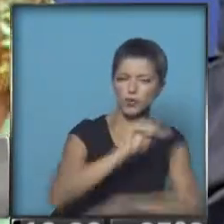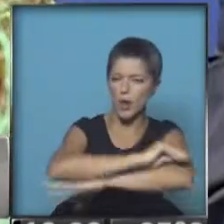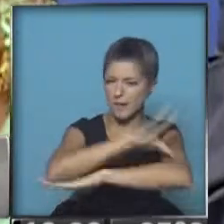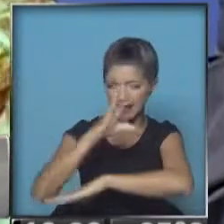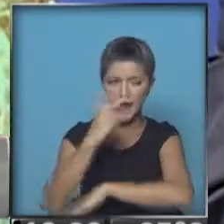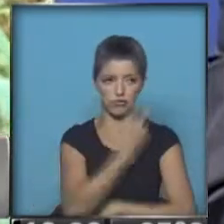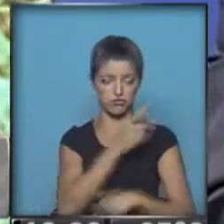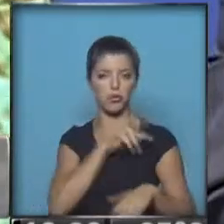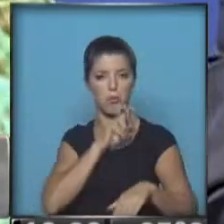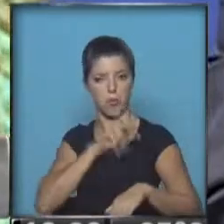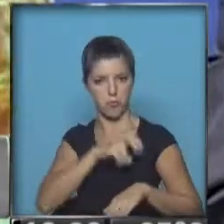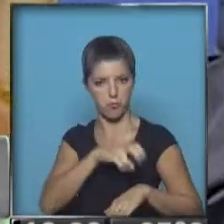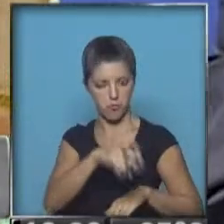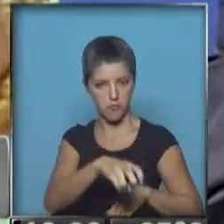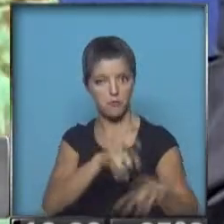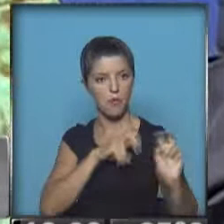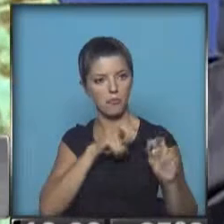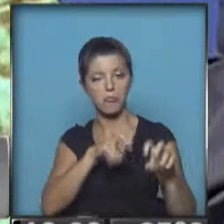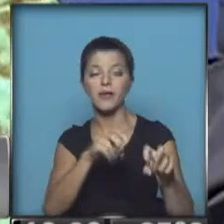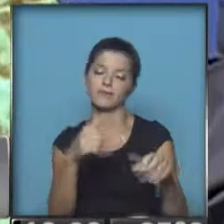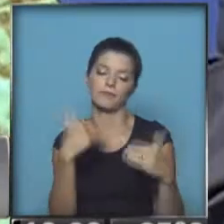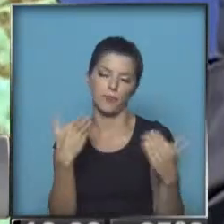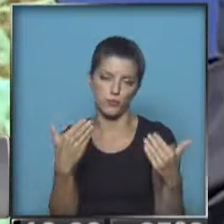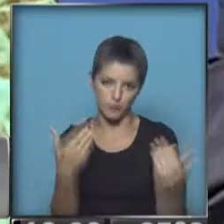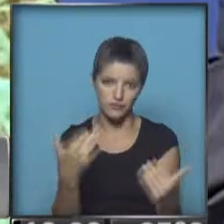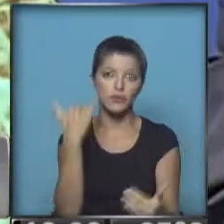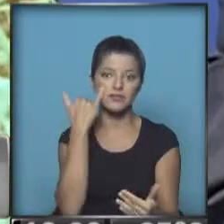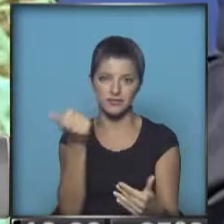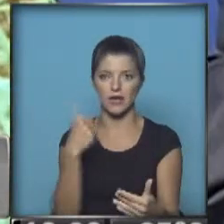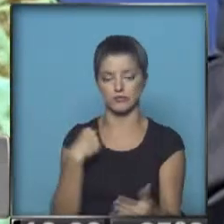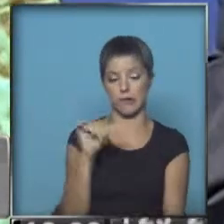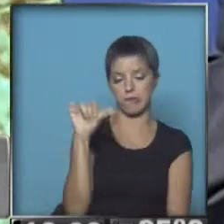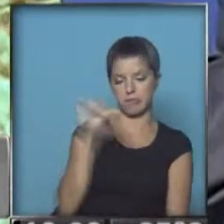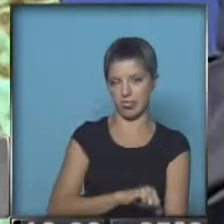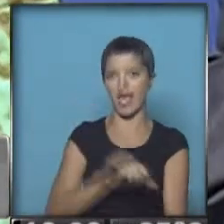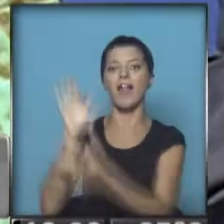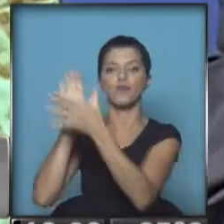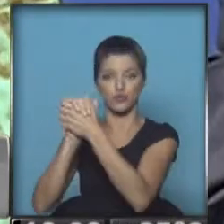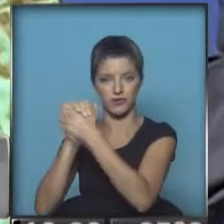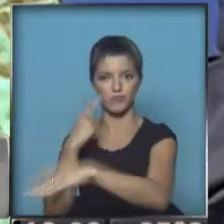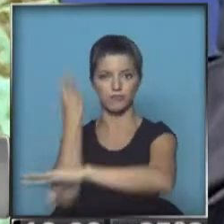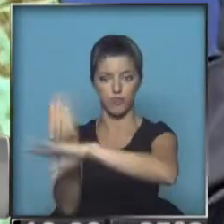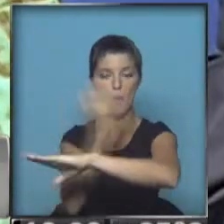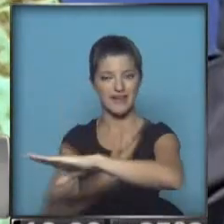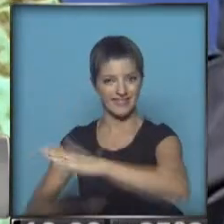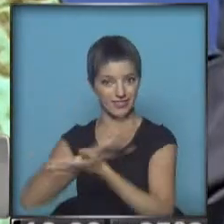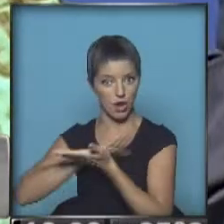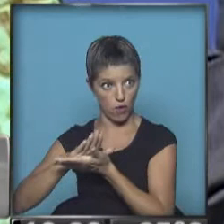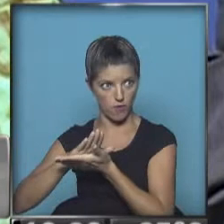4 de la mañana fácilmente. Ya, por supuesto, habíamos sido derrotados. Raúl Alfonsín era el nuevo presidente de los